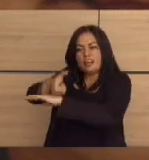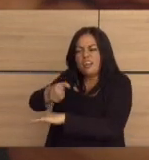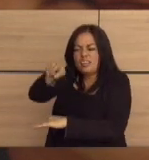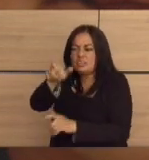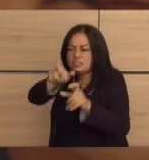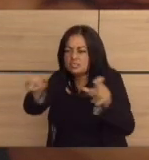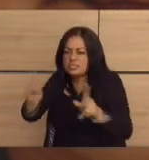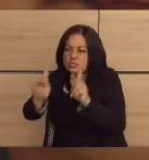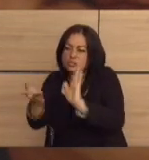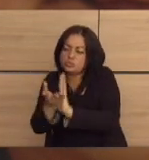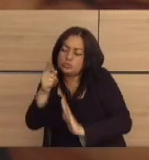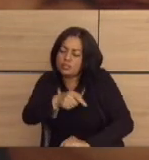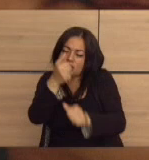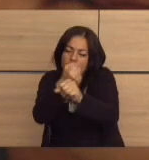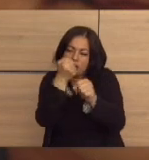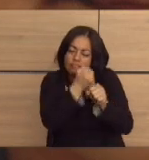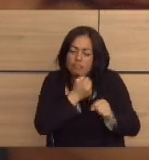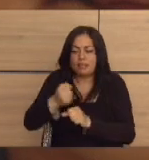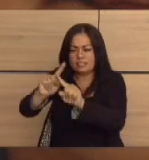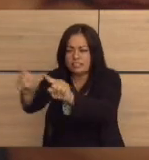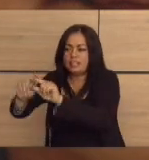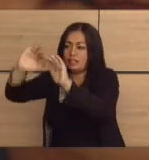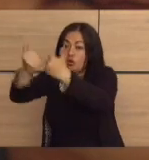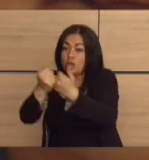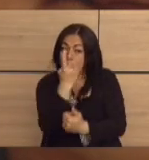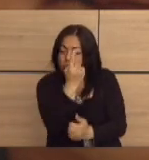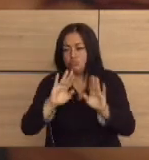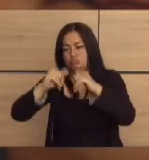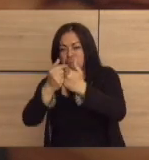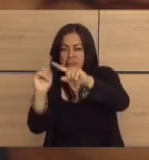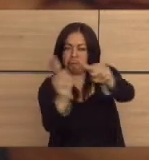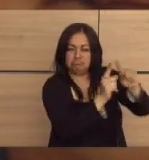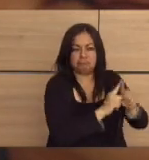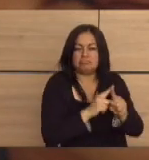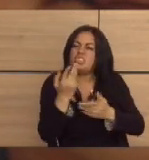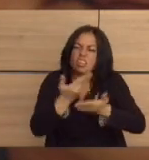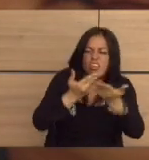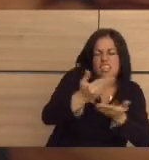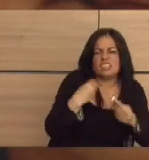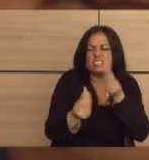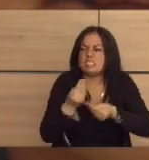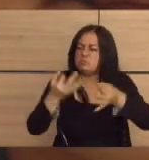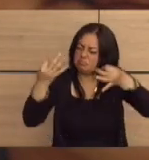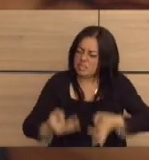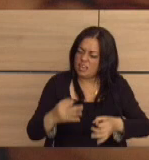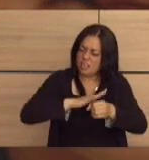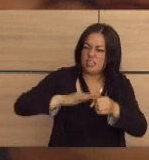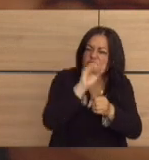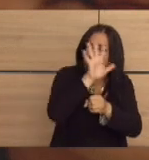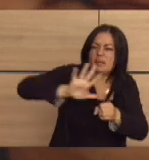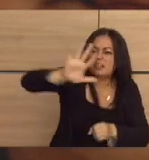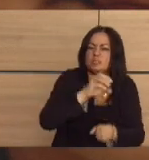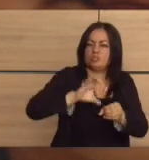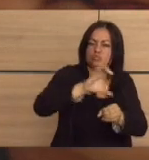trabajen en equipo con estudiantes de distintos colegios, definan qué quieren hacer para mejorar la realidad de su departamento, de sus